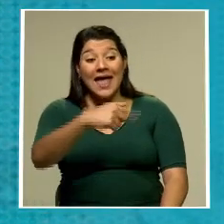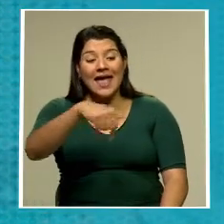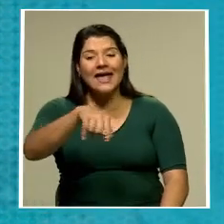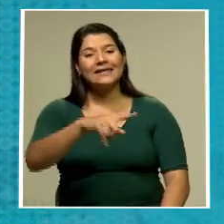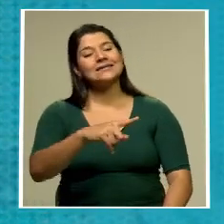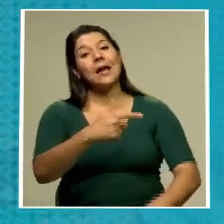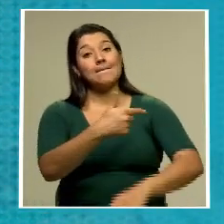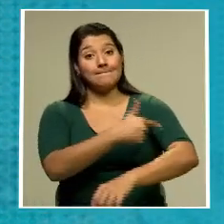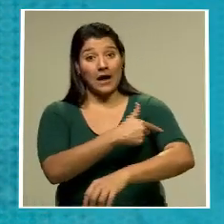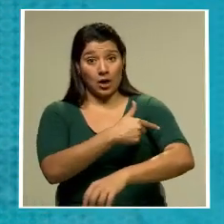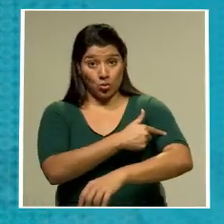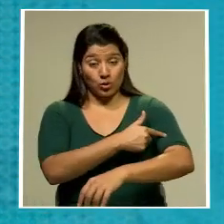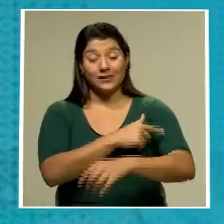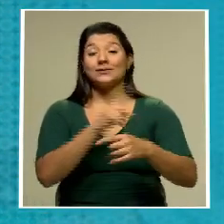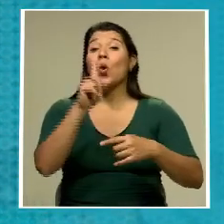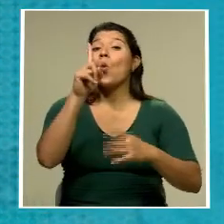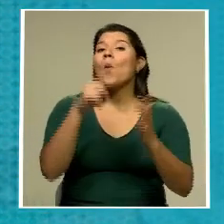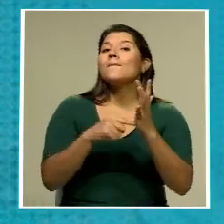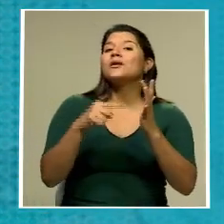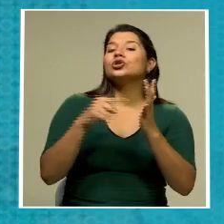registradas,